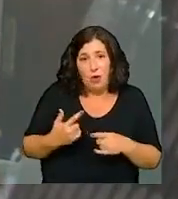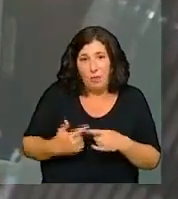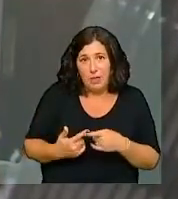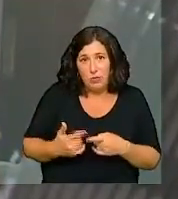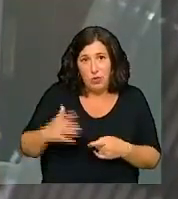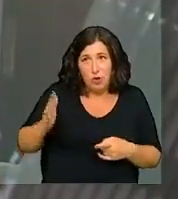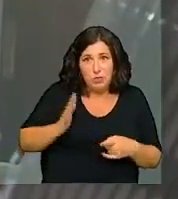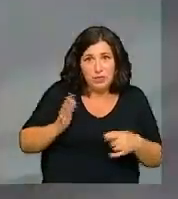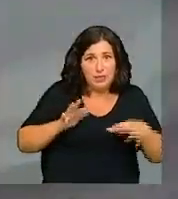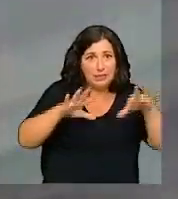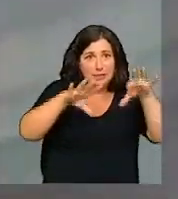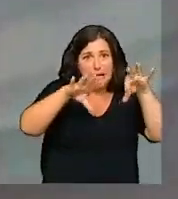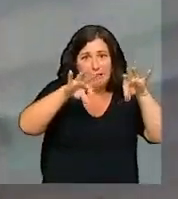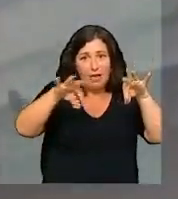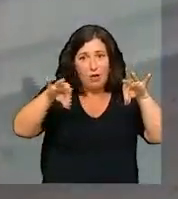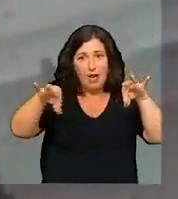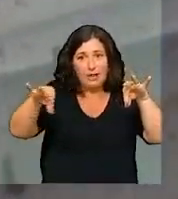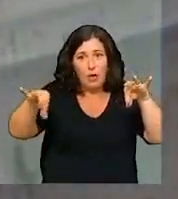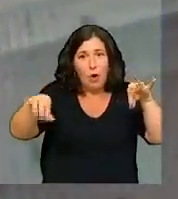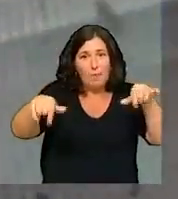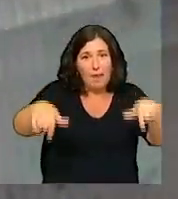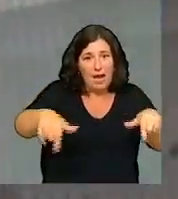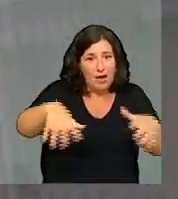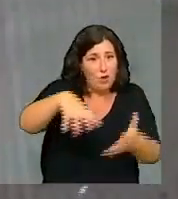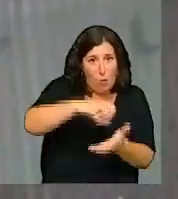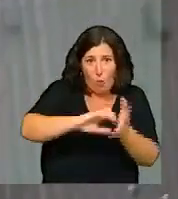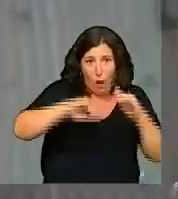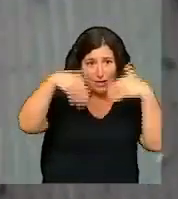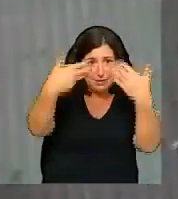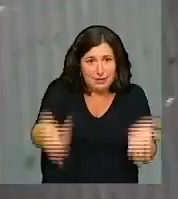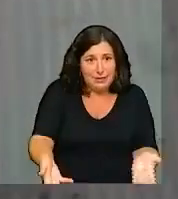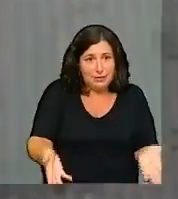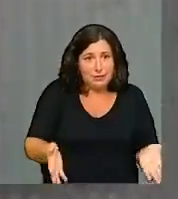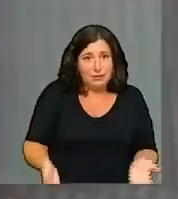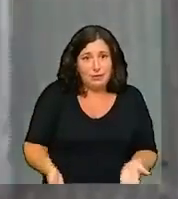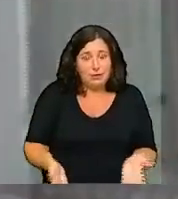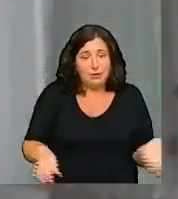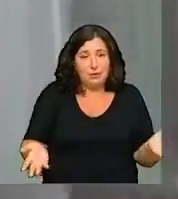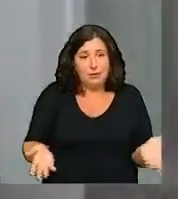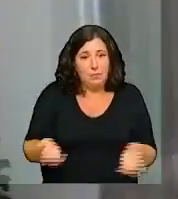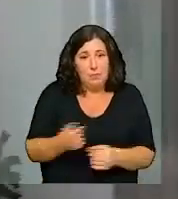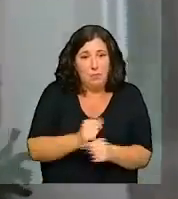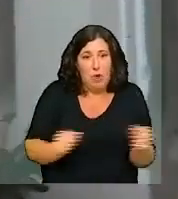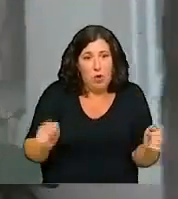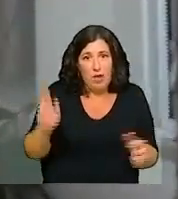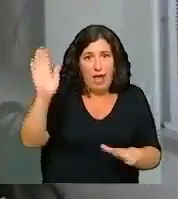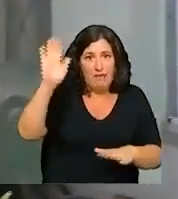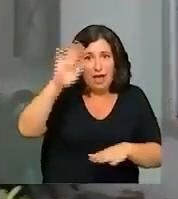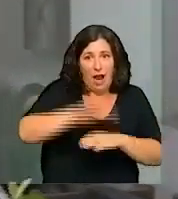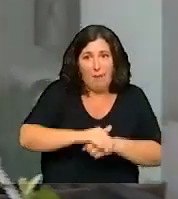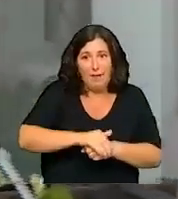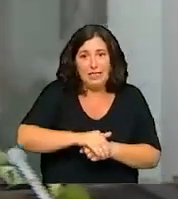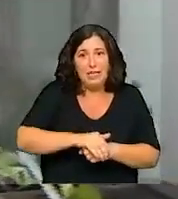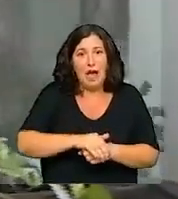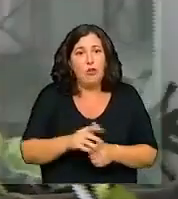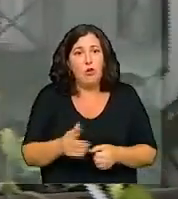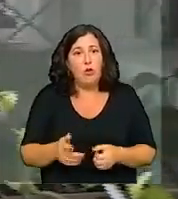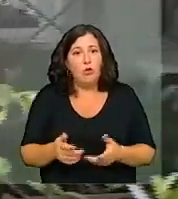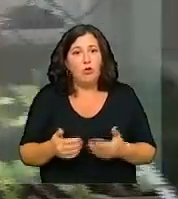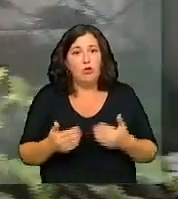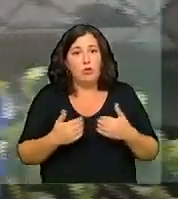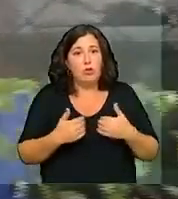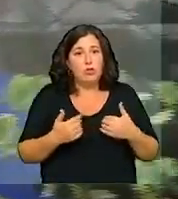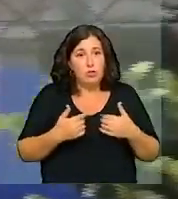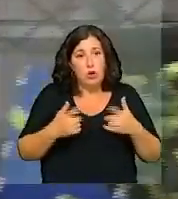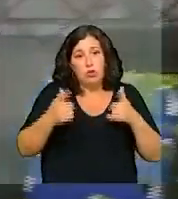colgando ropa en el lugar donde cayó todo. Y la podía haber aplastado. Yo soy muy de